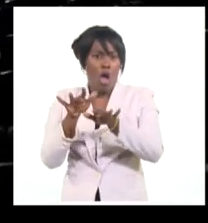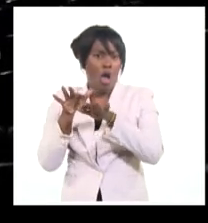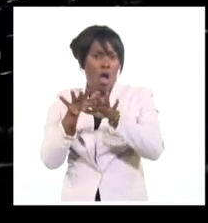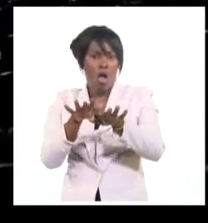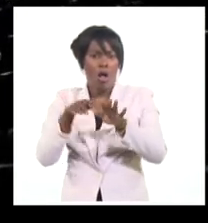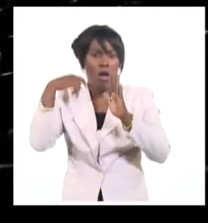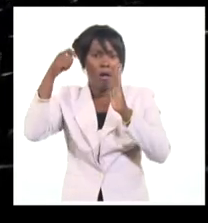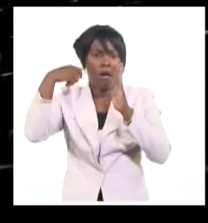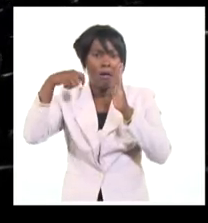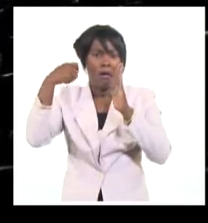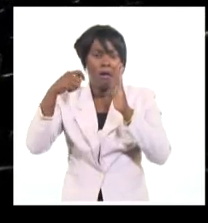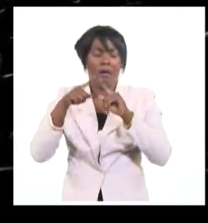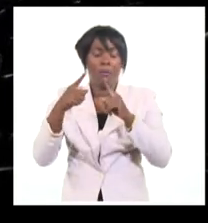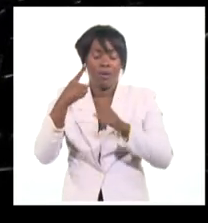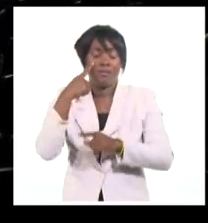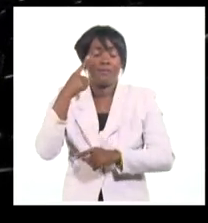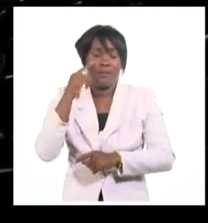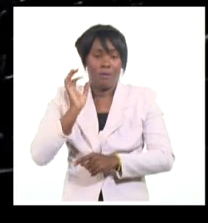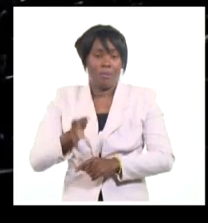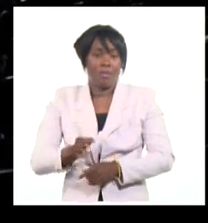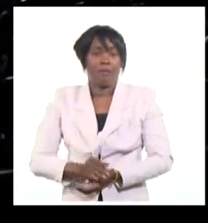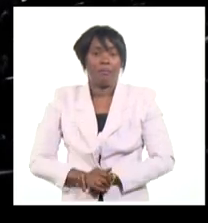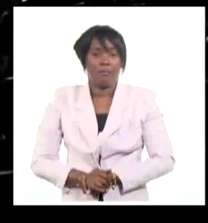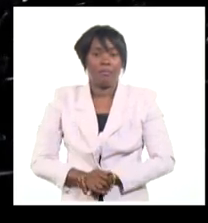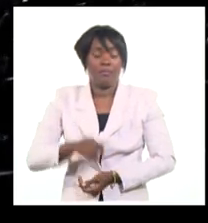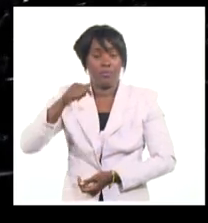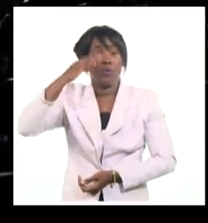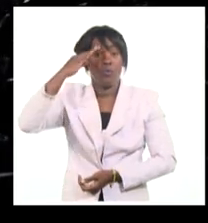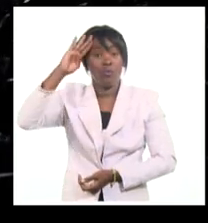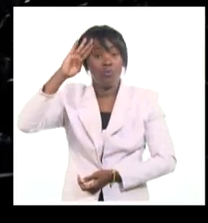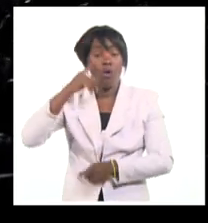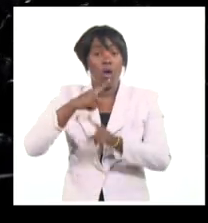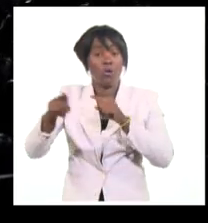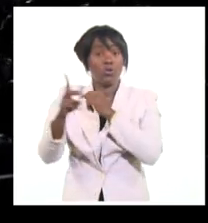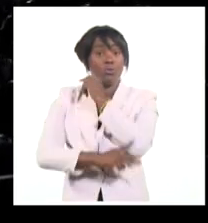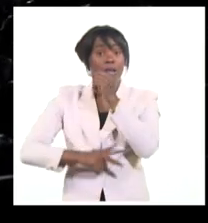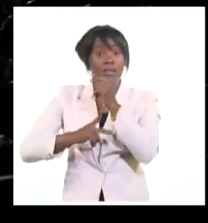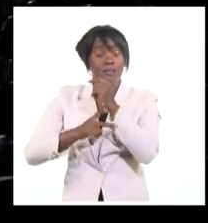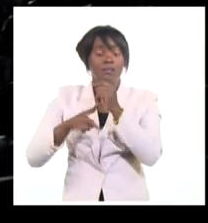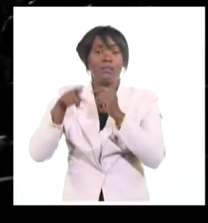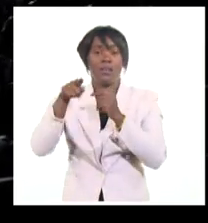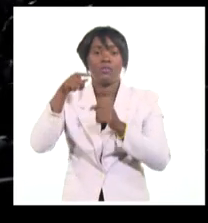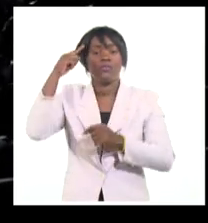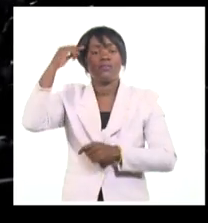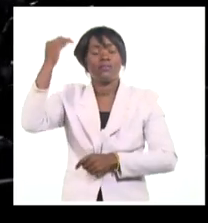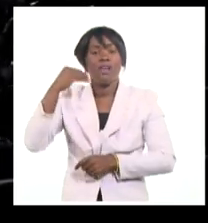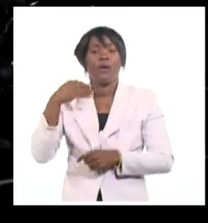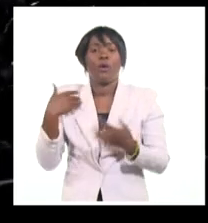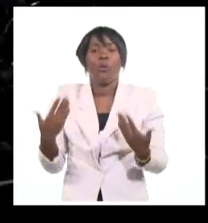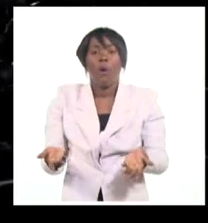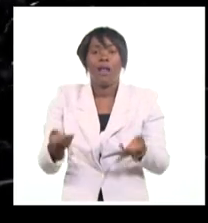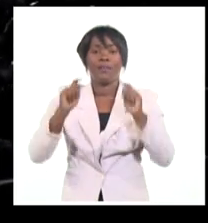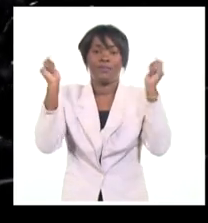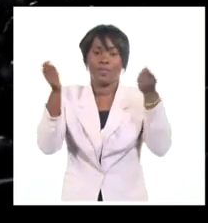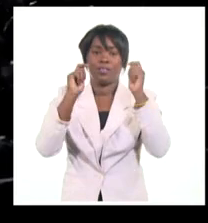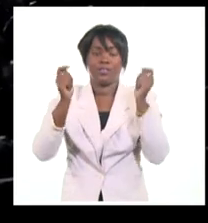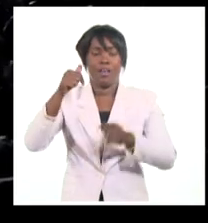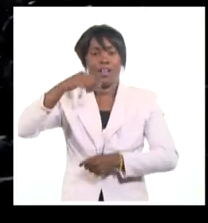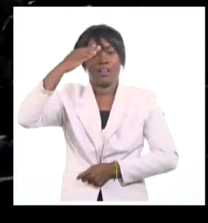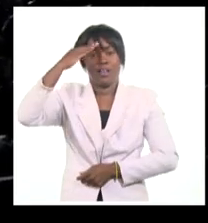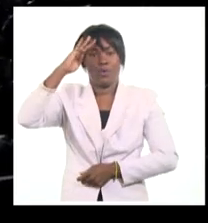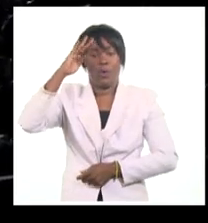público en los últimos años Cuba y el mundo conocieron de la amplia convocatoria del festival que reunió a creadores